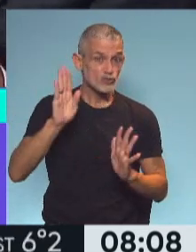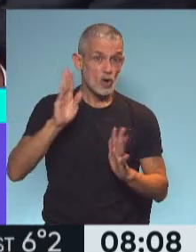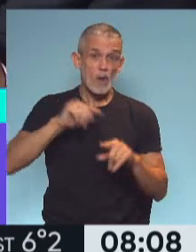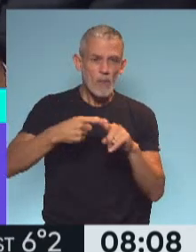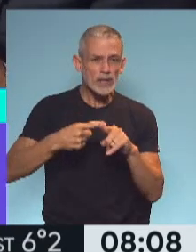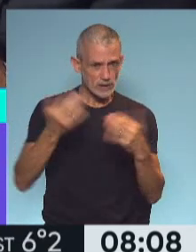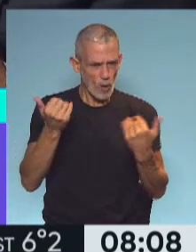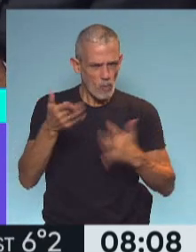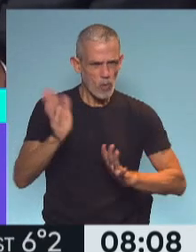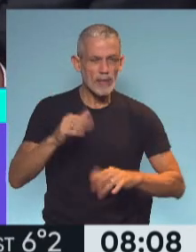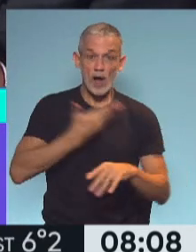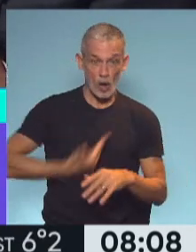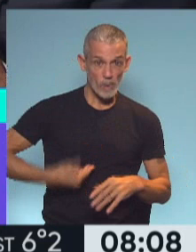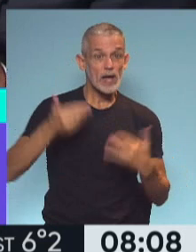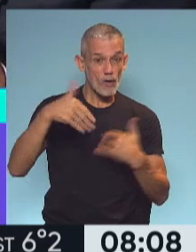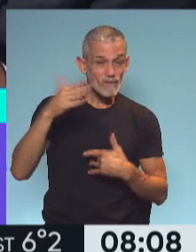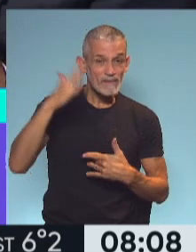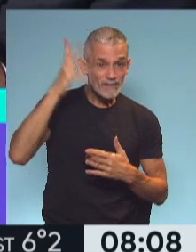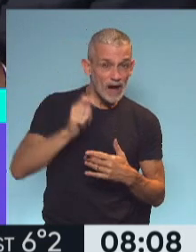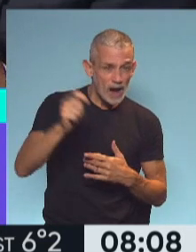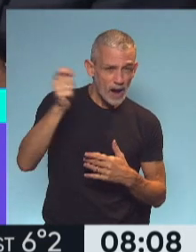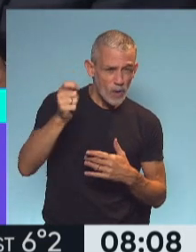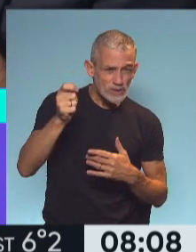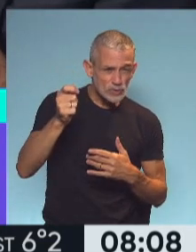va a impulsar el juicio político a los ministros de la Corte?